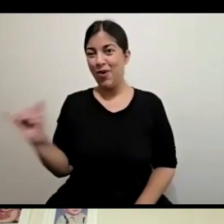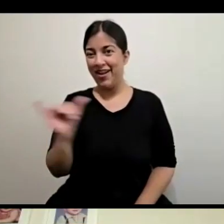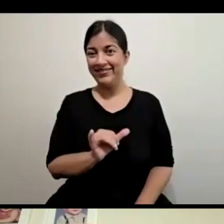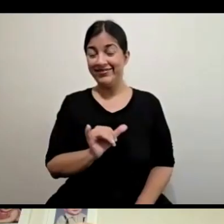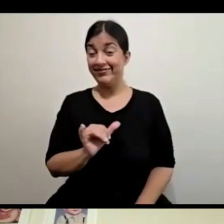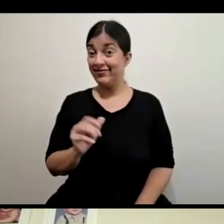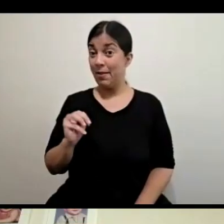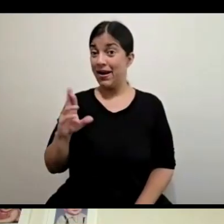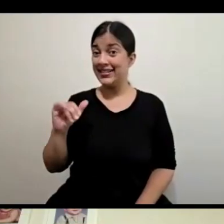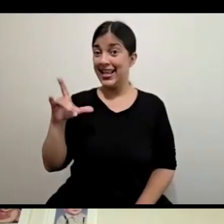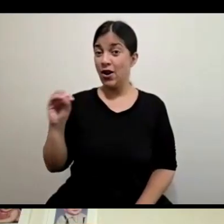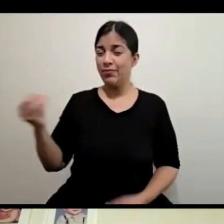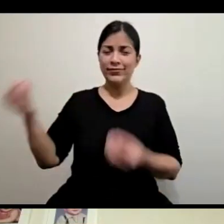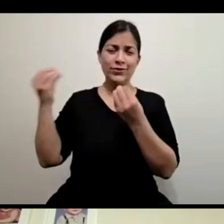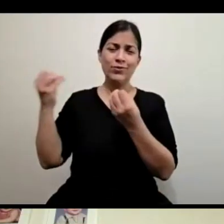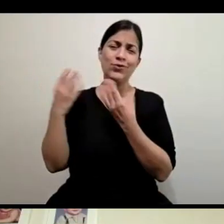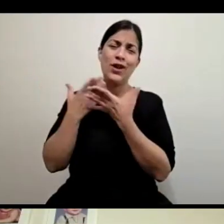enseñó cosas buenas y malas.